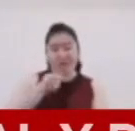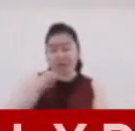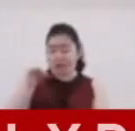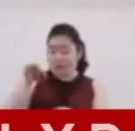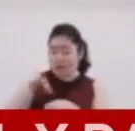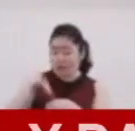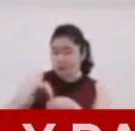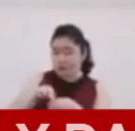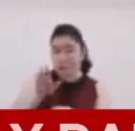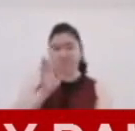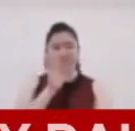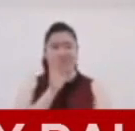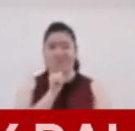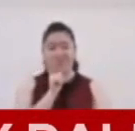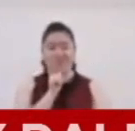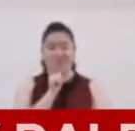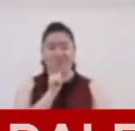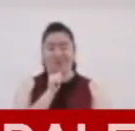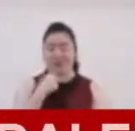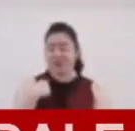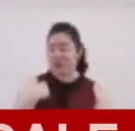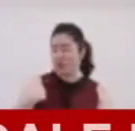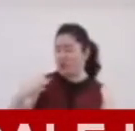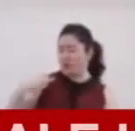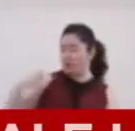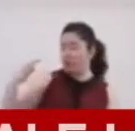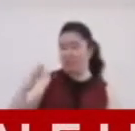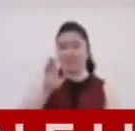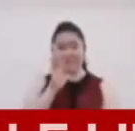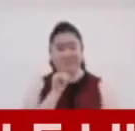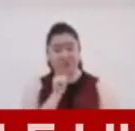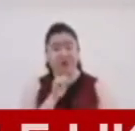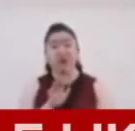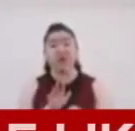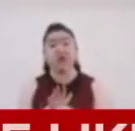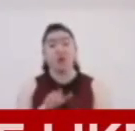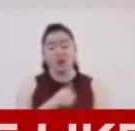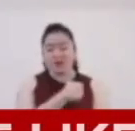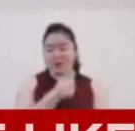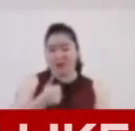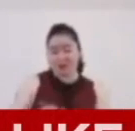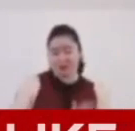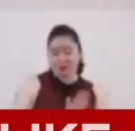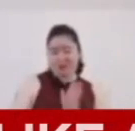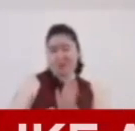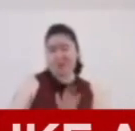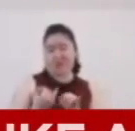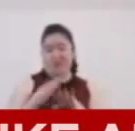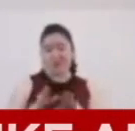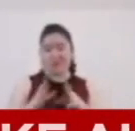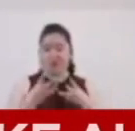votado, por lo que ante el incumplimiento de su obligación de presentar sus informes de ingresos y egresos,